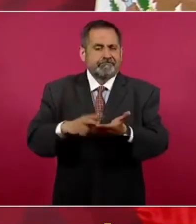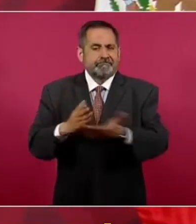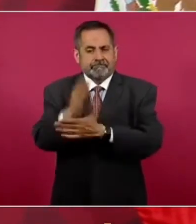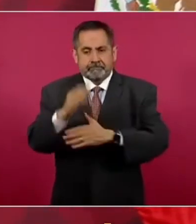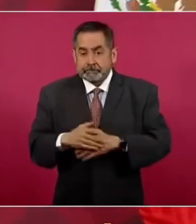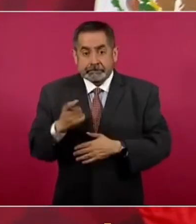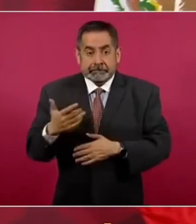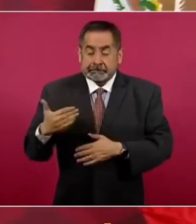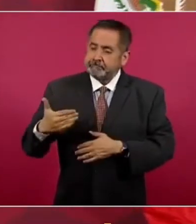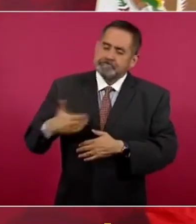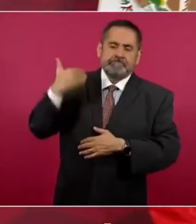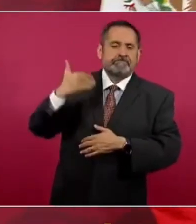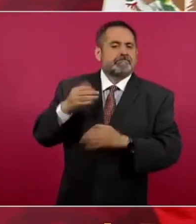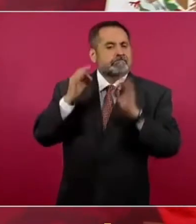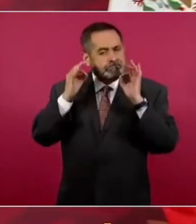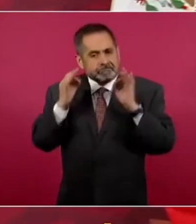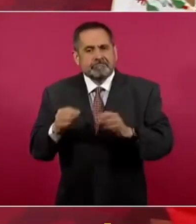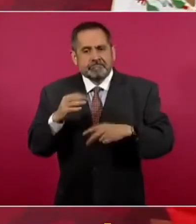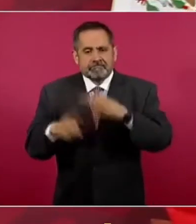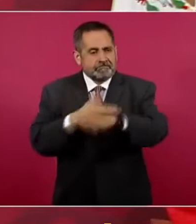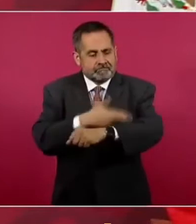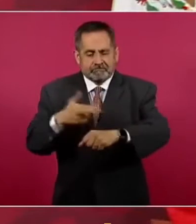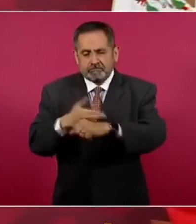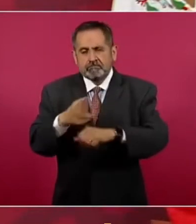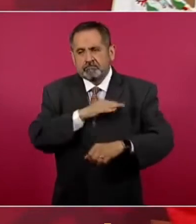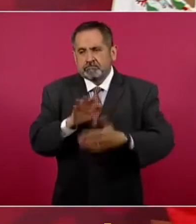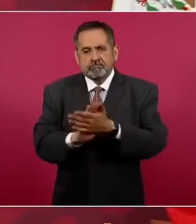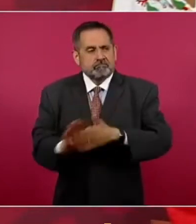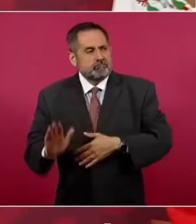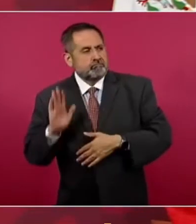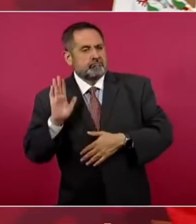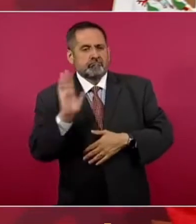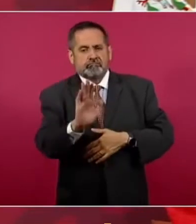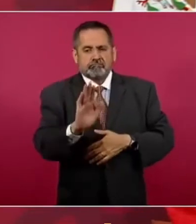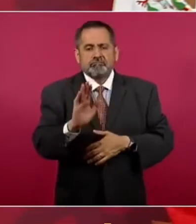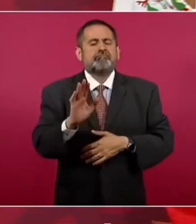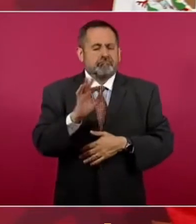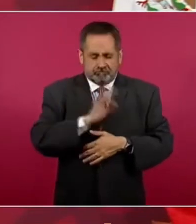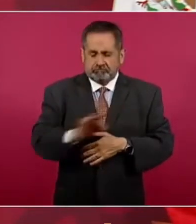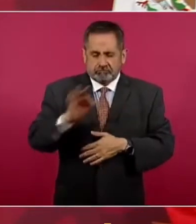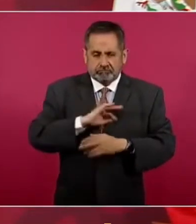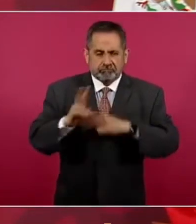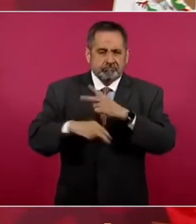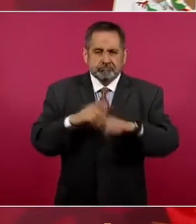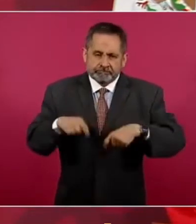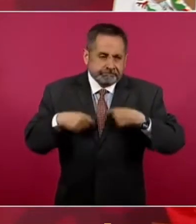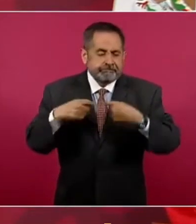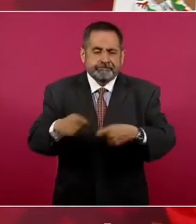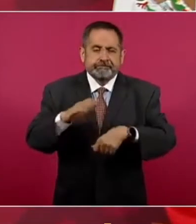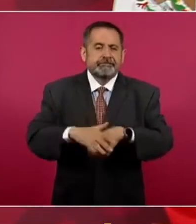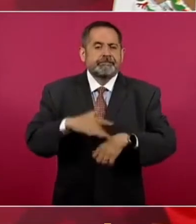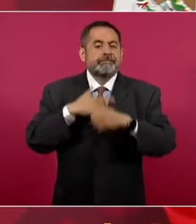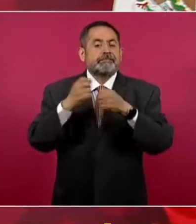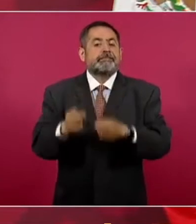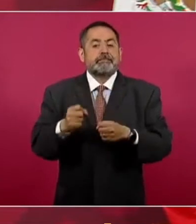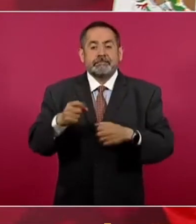ya tenemos los elementos básicos para garantizar que